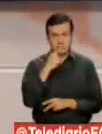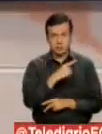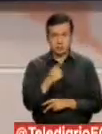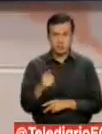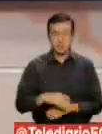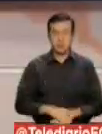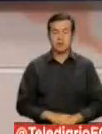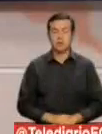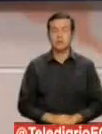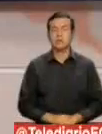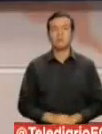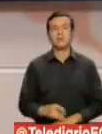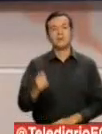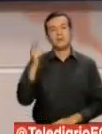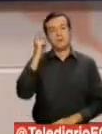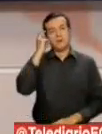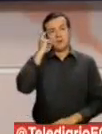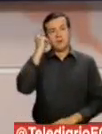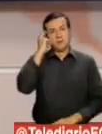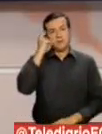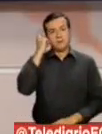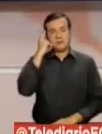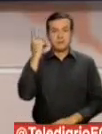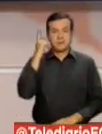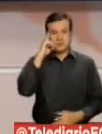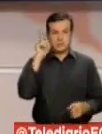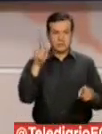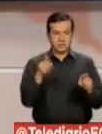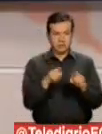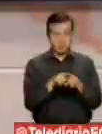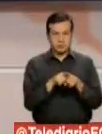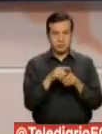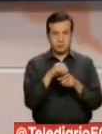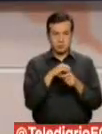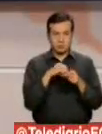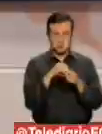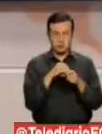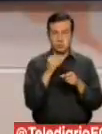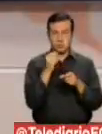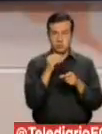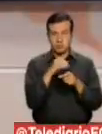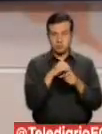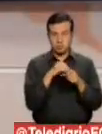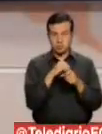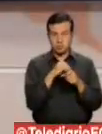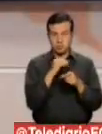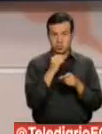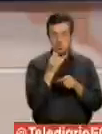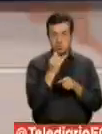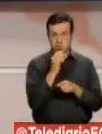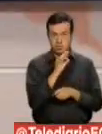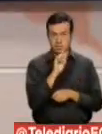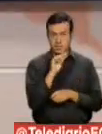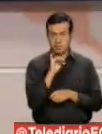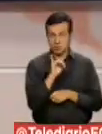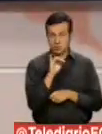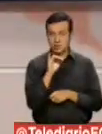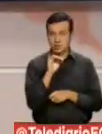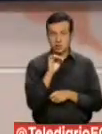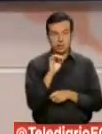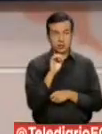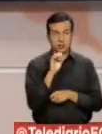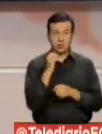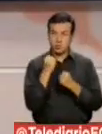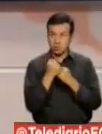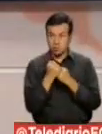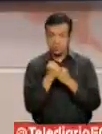Bueno, yo lo que pensaría es que con acuerdo con el Fondo Monetario o sin acuerdo, es necesario un ajuste en la economía